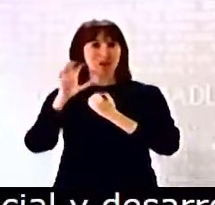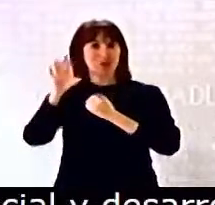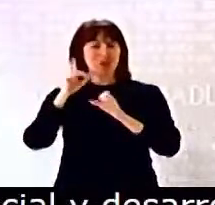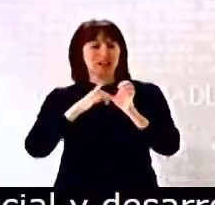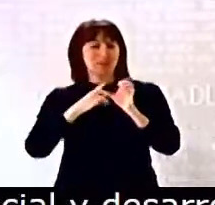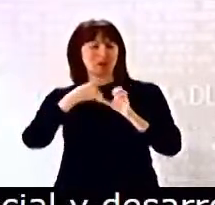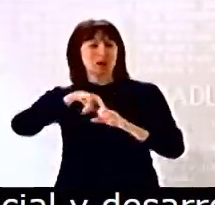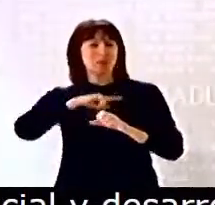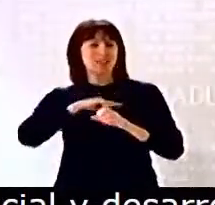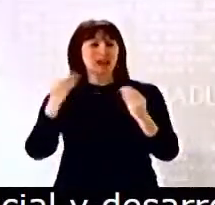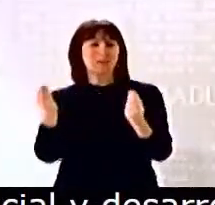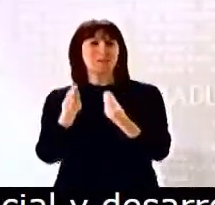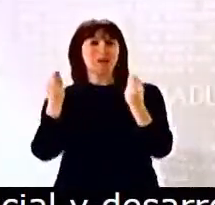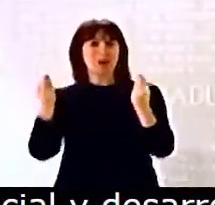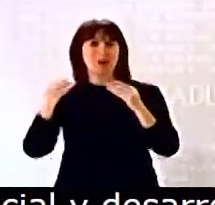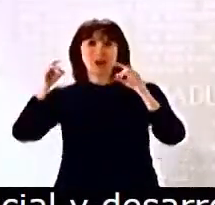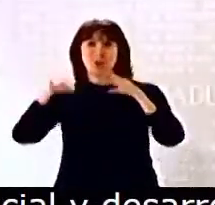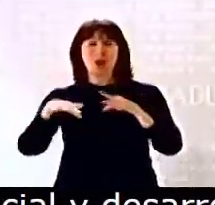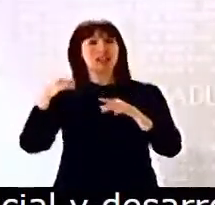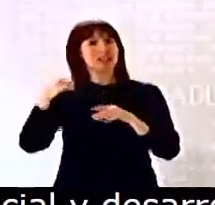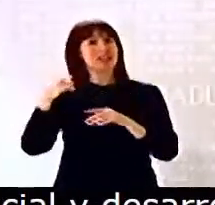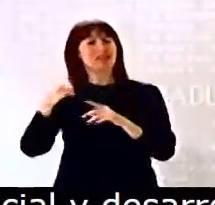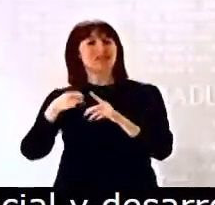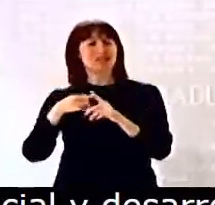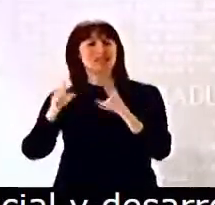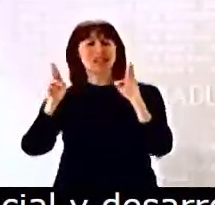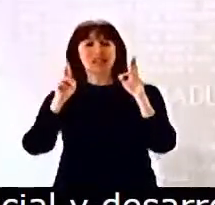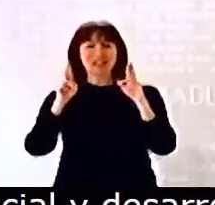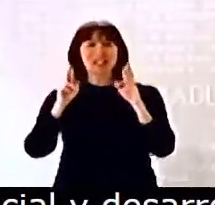como siempre ha sido el deseo